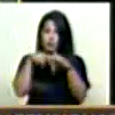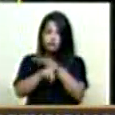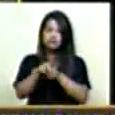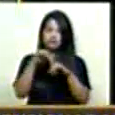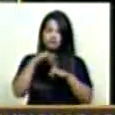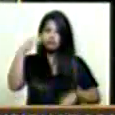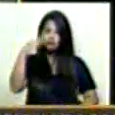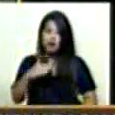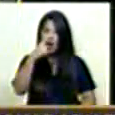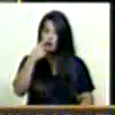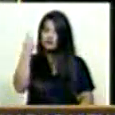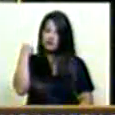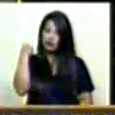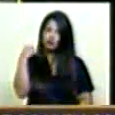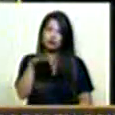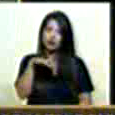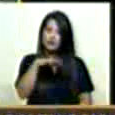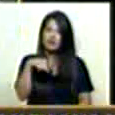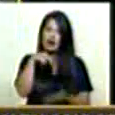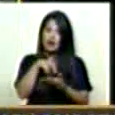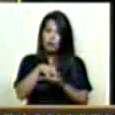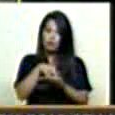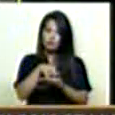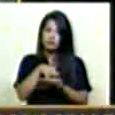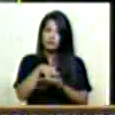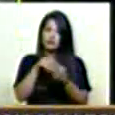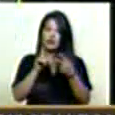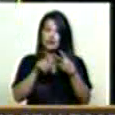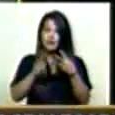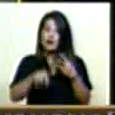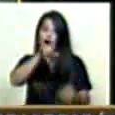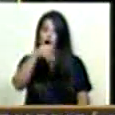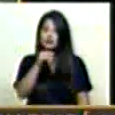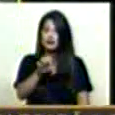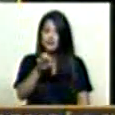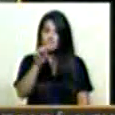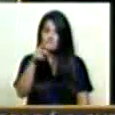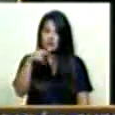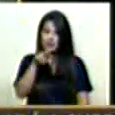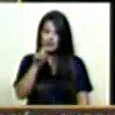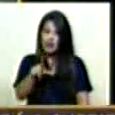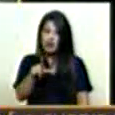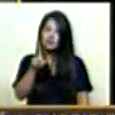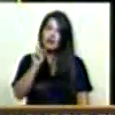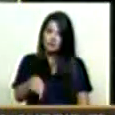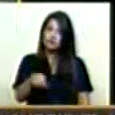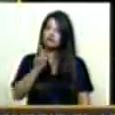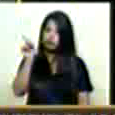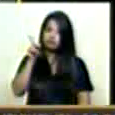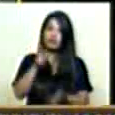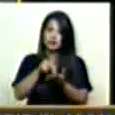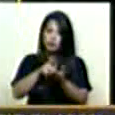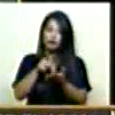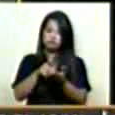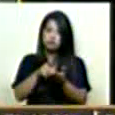el año pasado en el estado carabobo jose alejandro díaz pimentel que también participó en el asalto